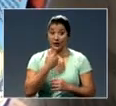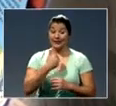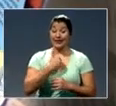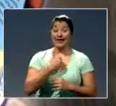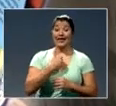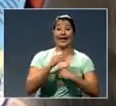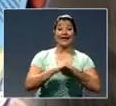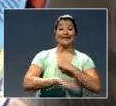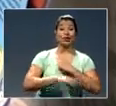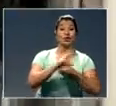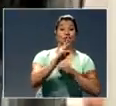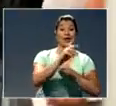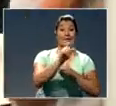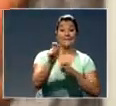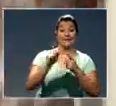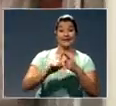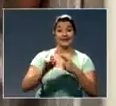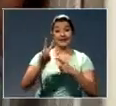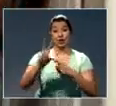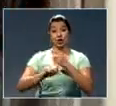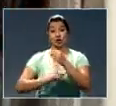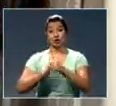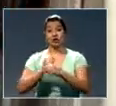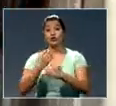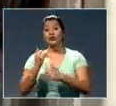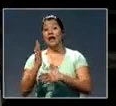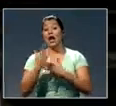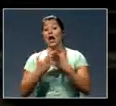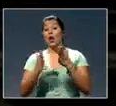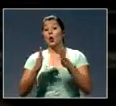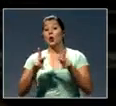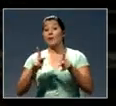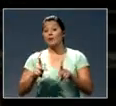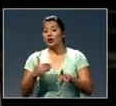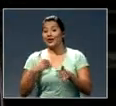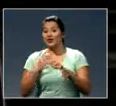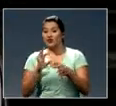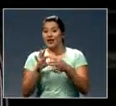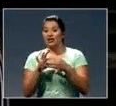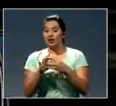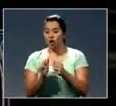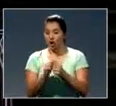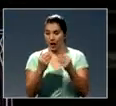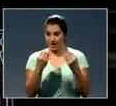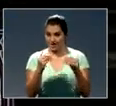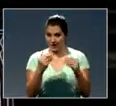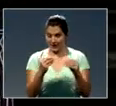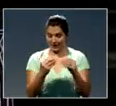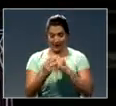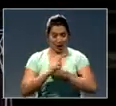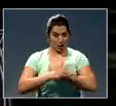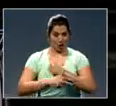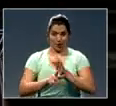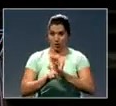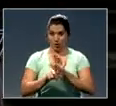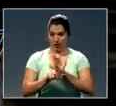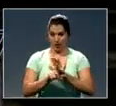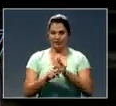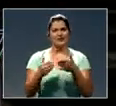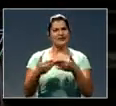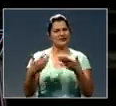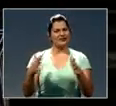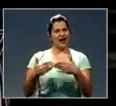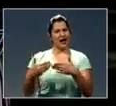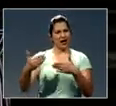años en caso de vínculos con actividades de apoyo. En esta Asamblea Legislativa se han planteado en otras legislaturas proyectos